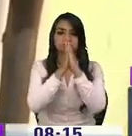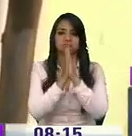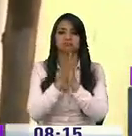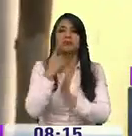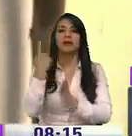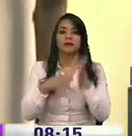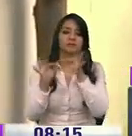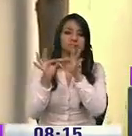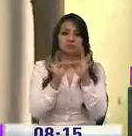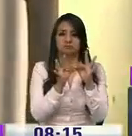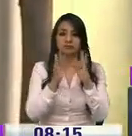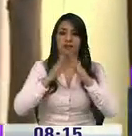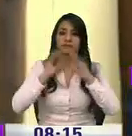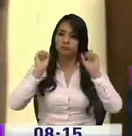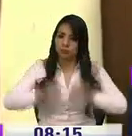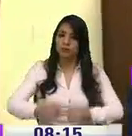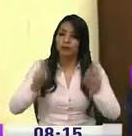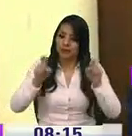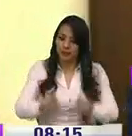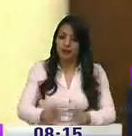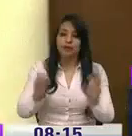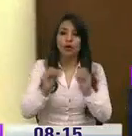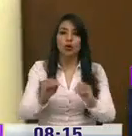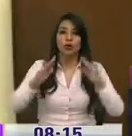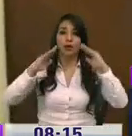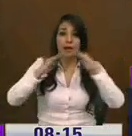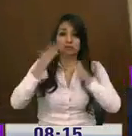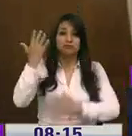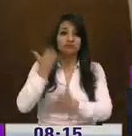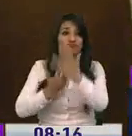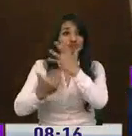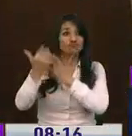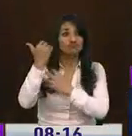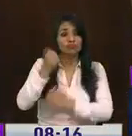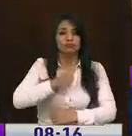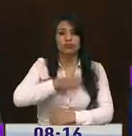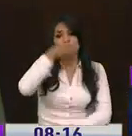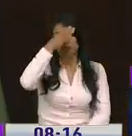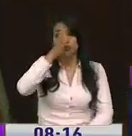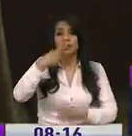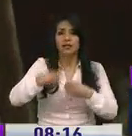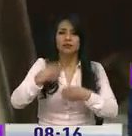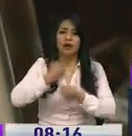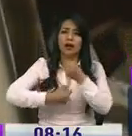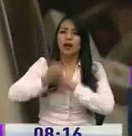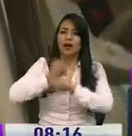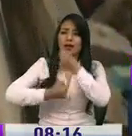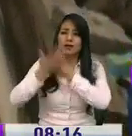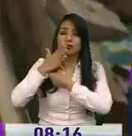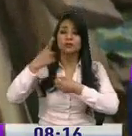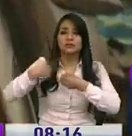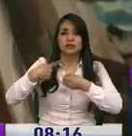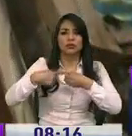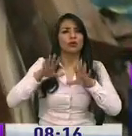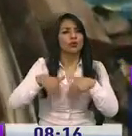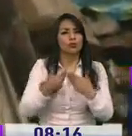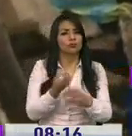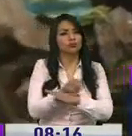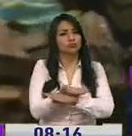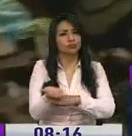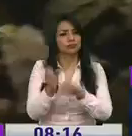mantenimiento de las casas incluso estas casas también las patrimoniales que tienen muchos más daños en quitó cuáles de esta recomendación